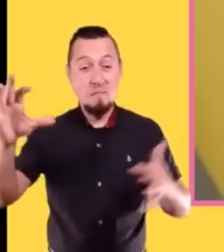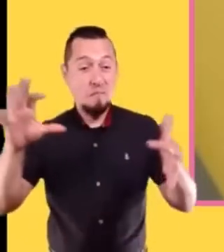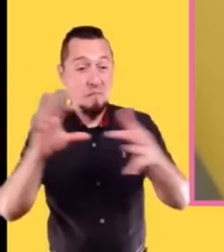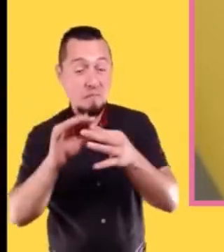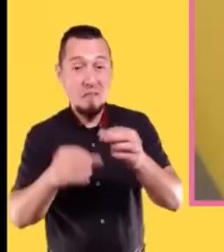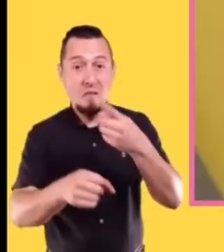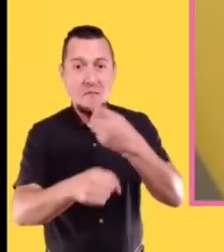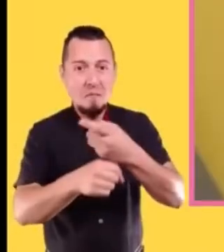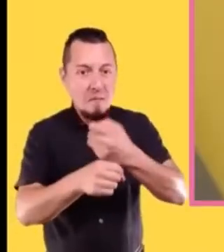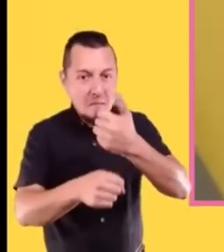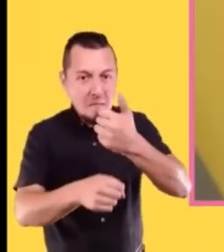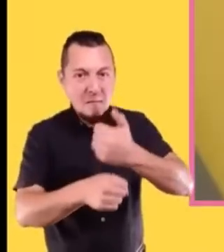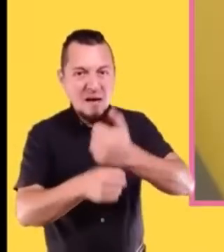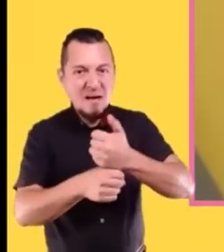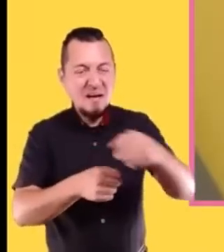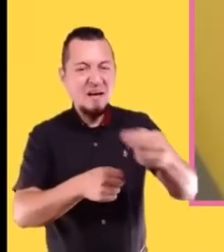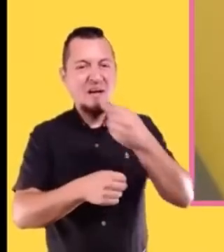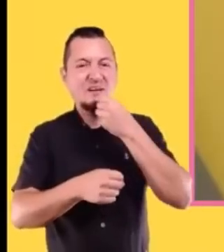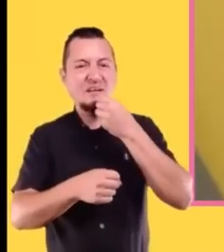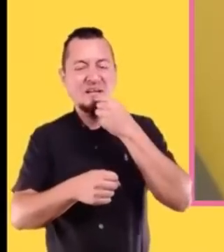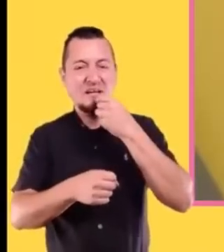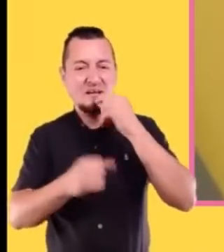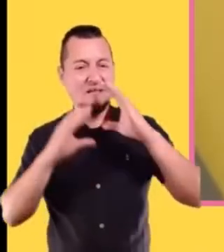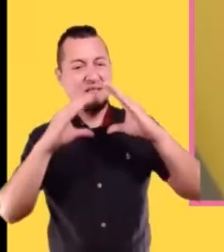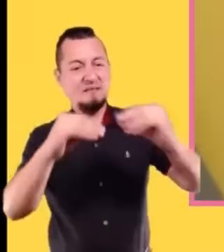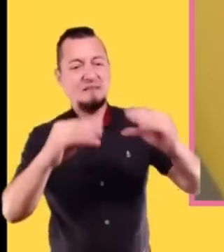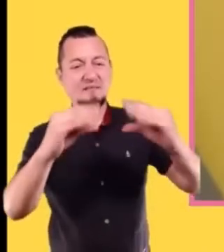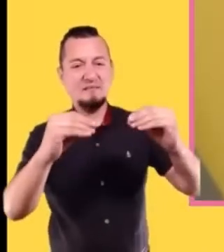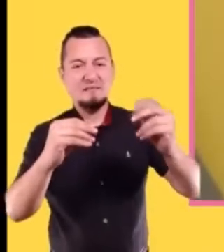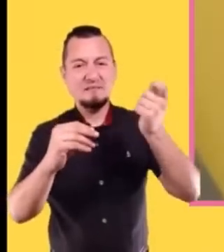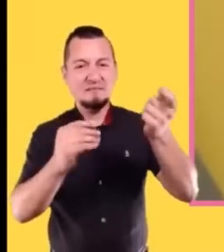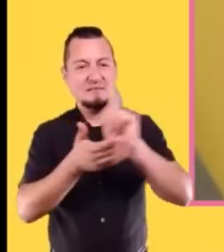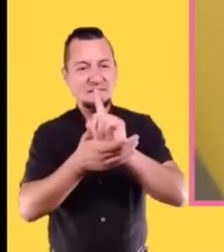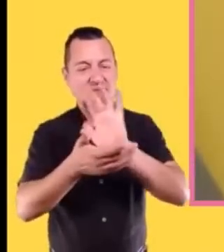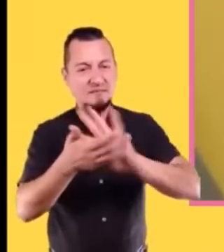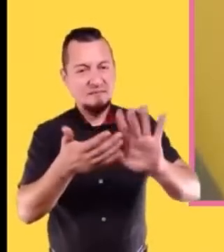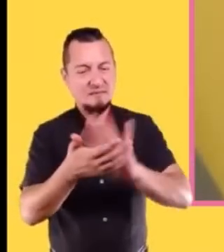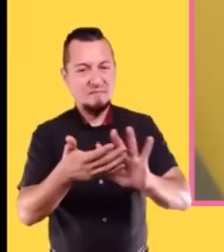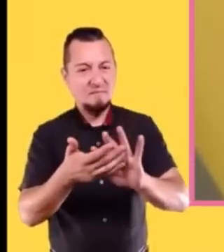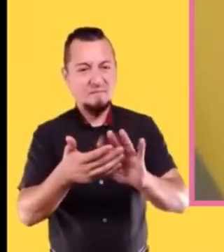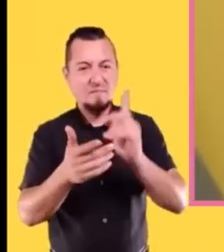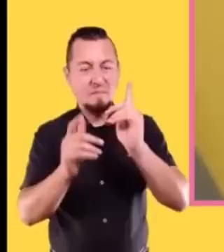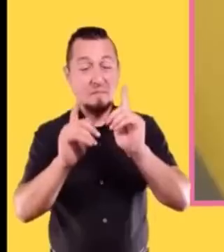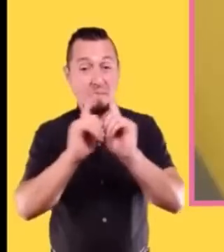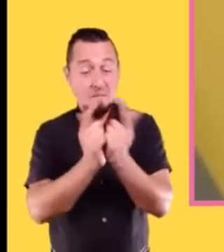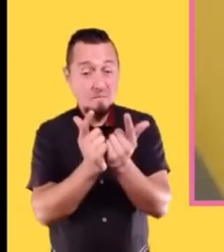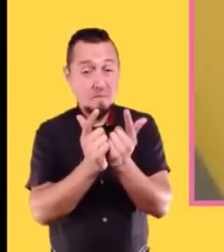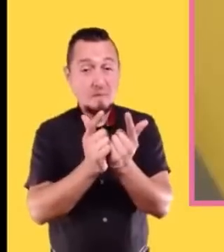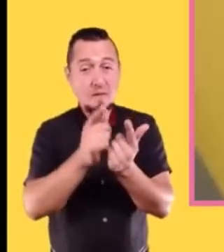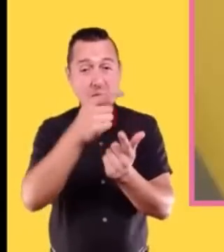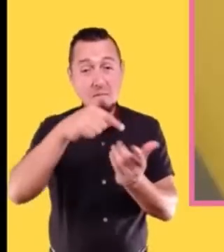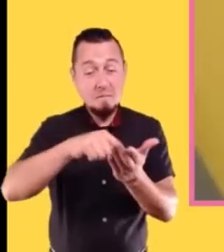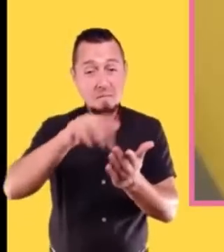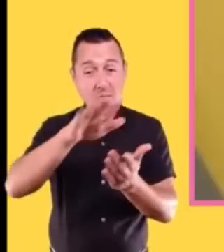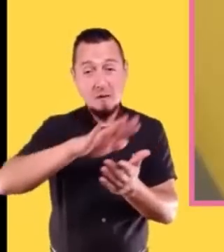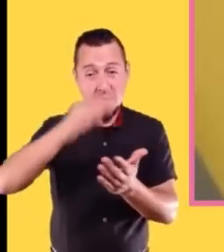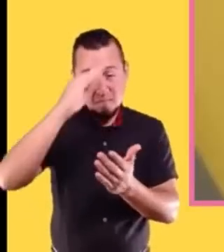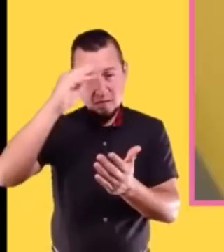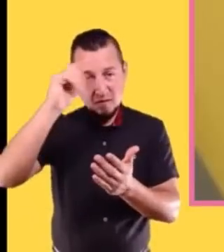Y en el área de español de primero de primaria no vienen en los libros de texto suficiente espacio para hacer ejercicios de